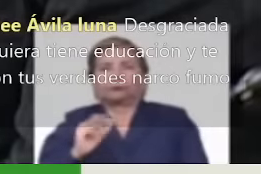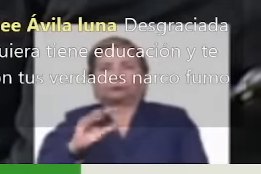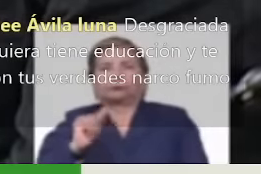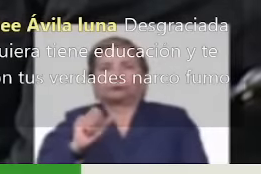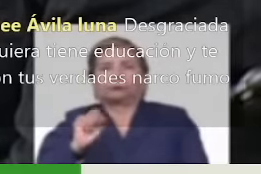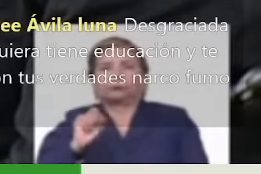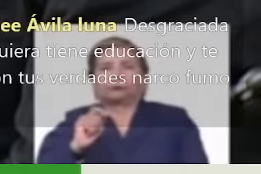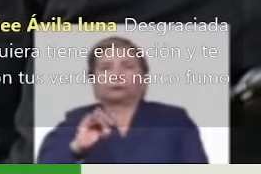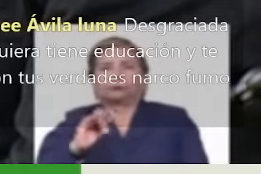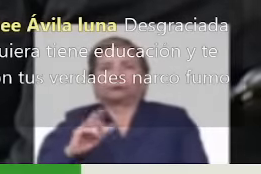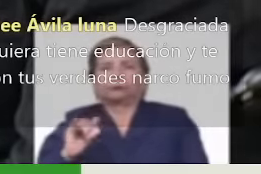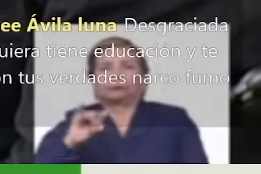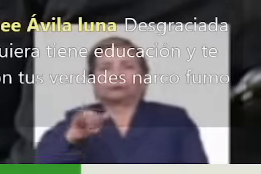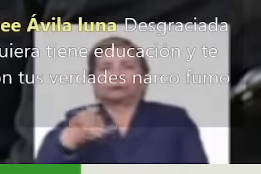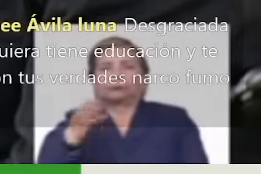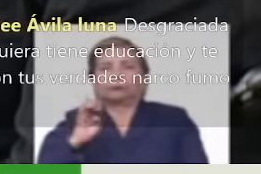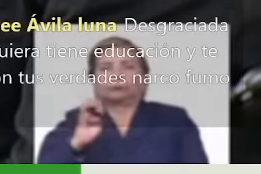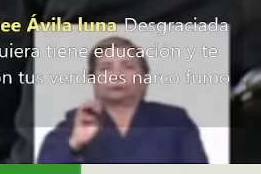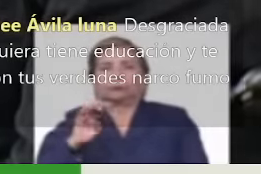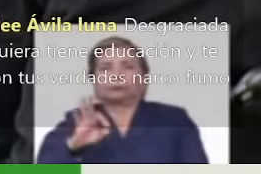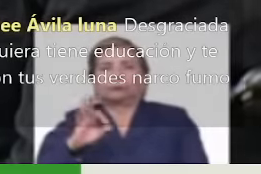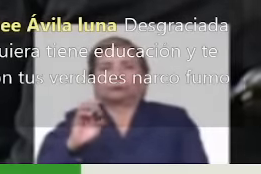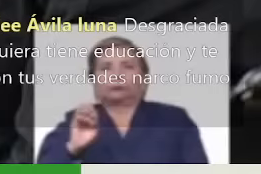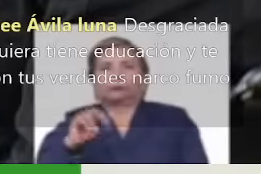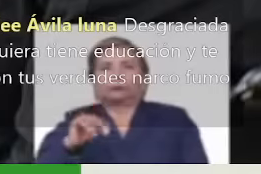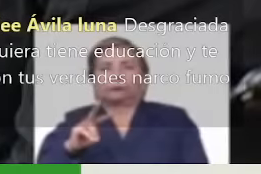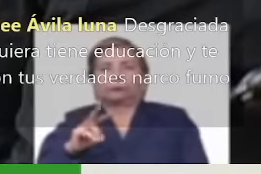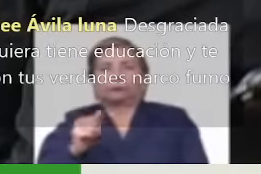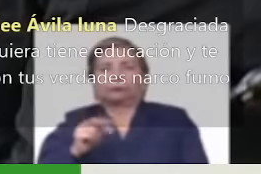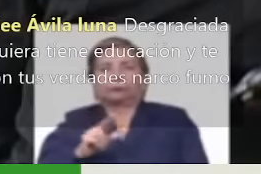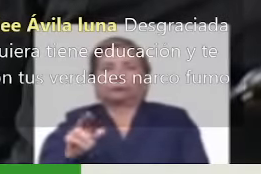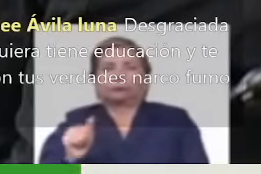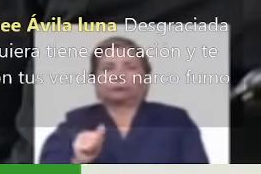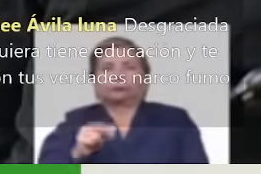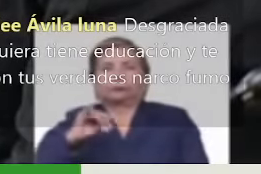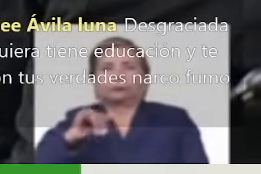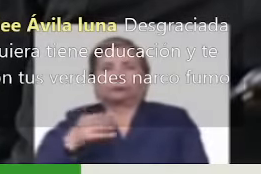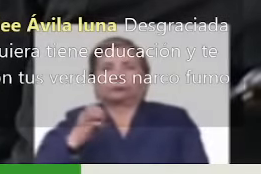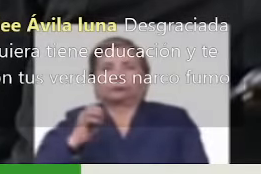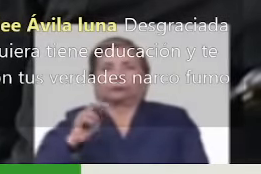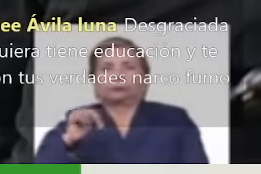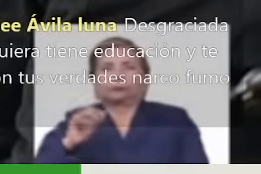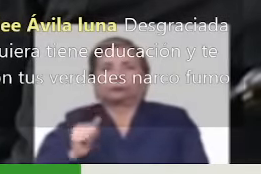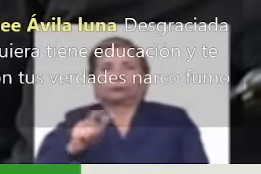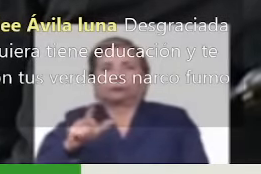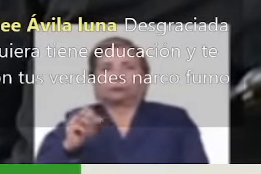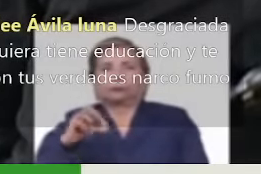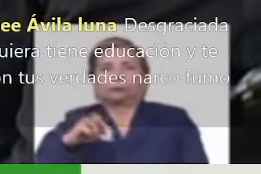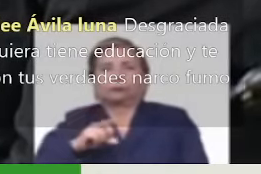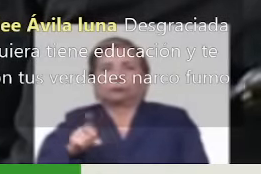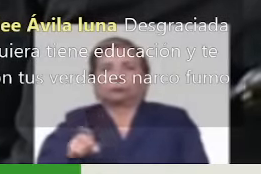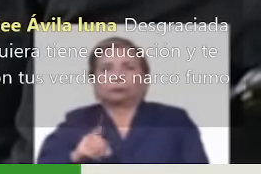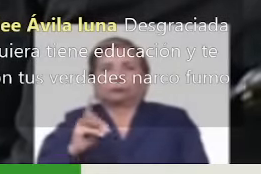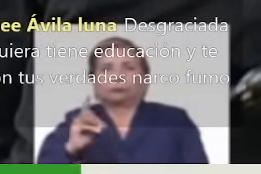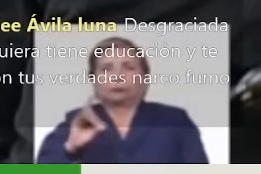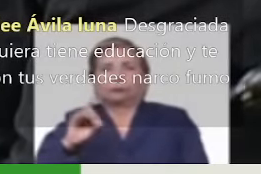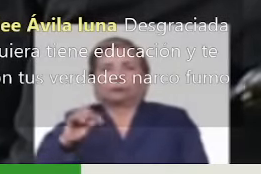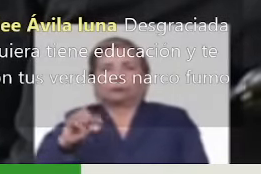Castillo, Jennifer Paredes Navarro, Heiner Alvarado López,